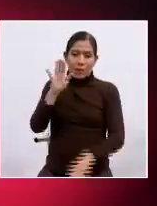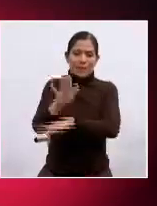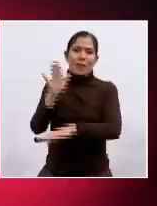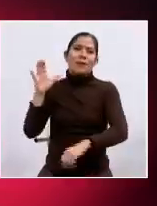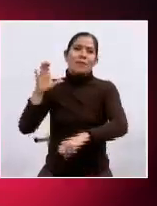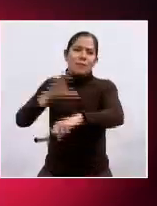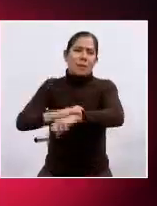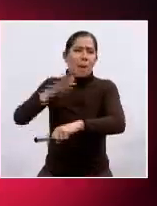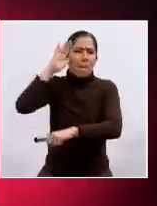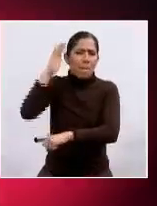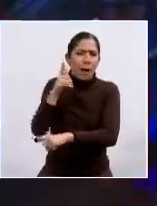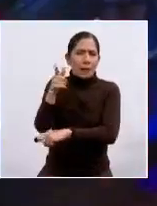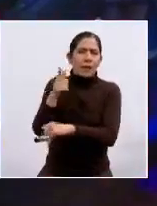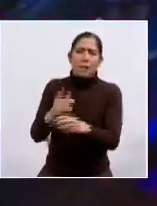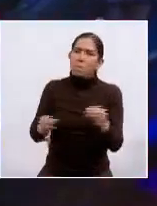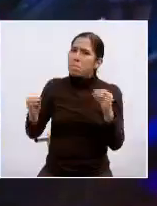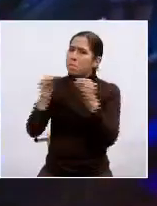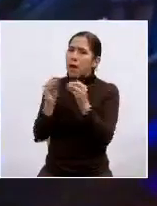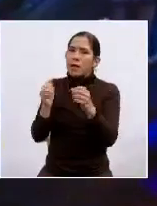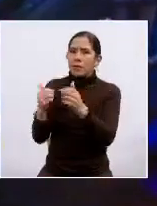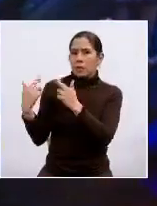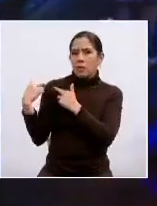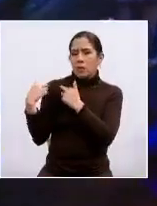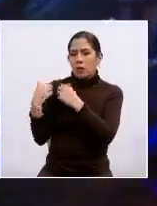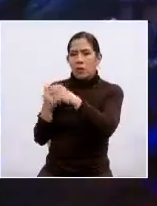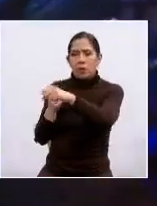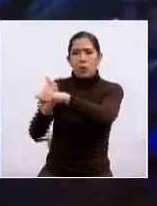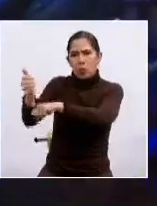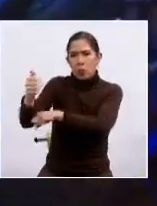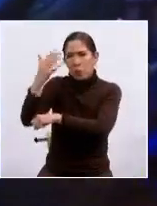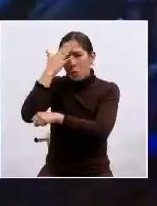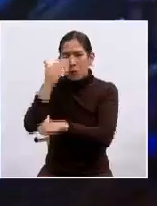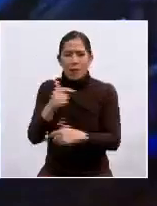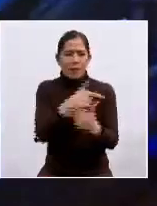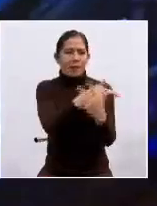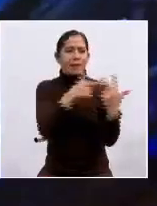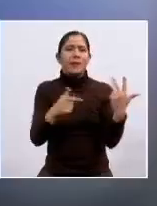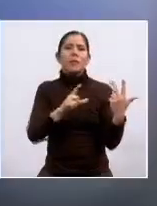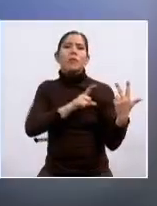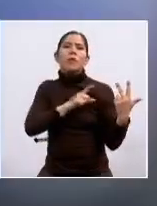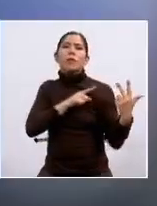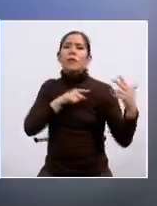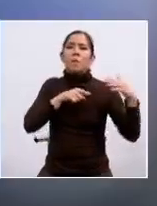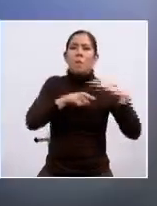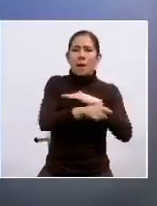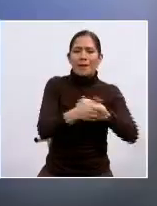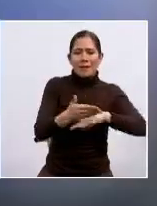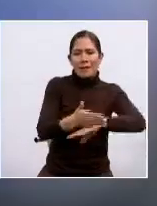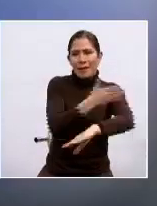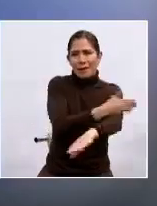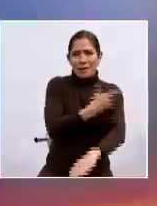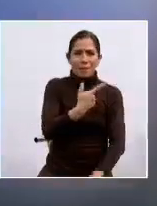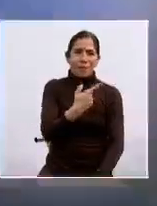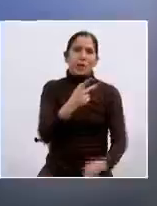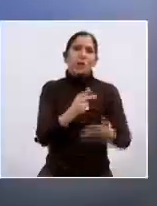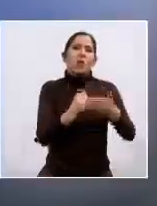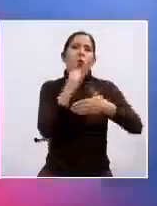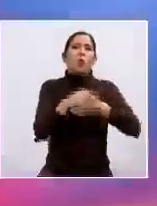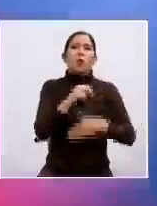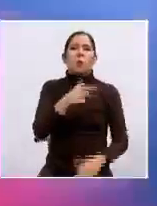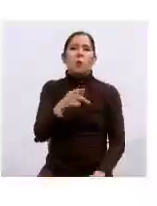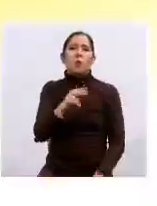acusado de ser el principal responsable de la muerte de tres uniformados acribillados en Porongo el pasado 21 de junio.